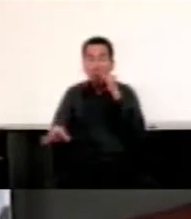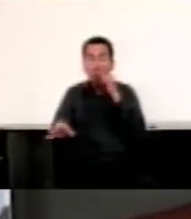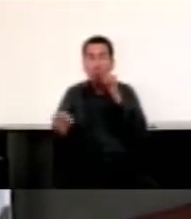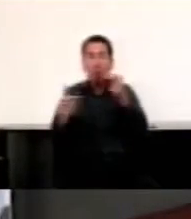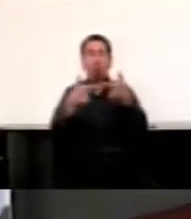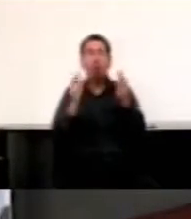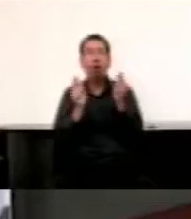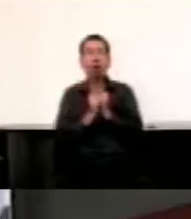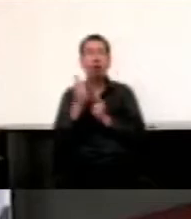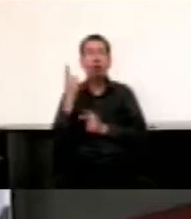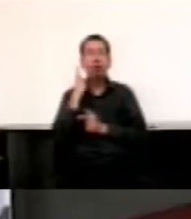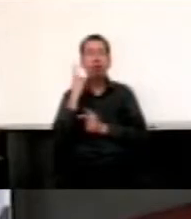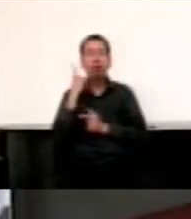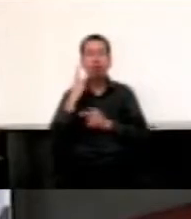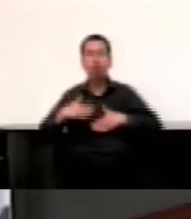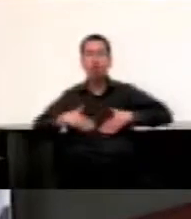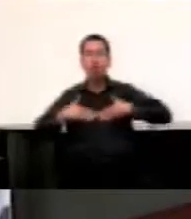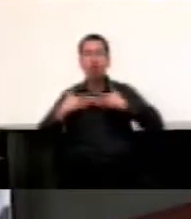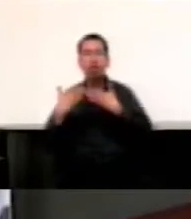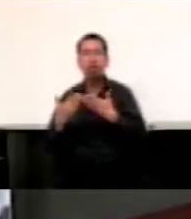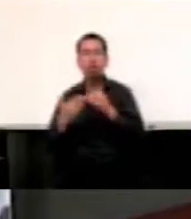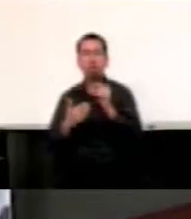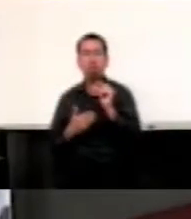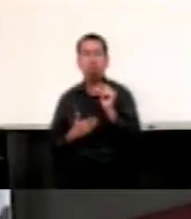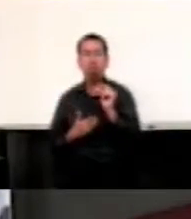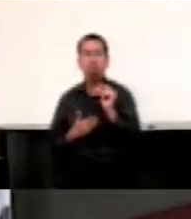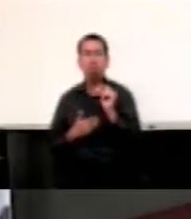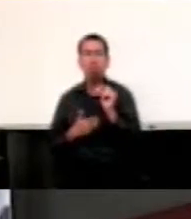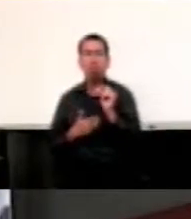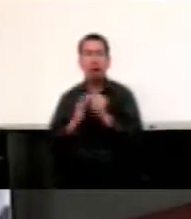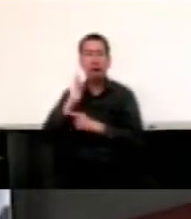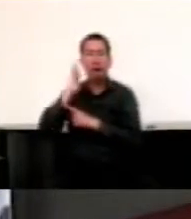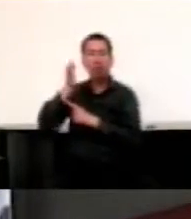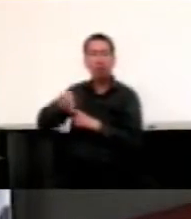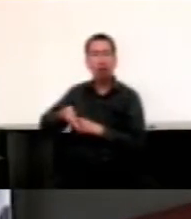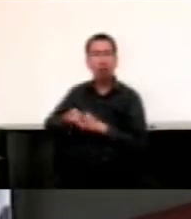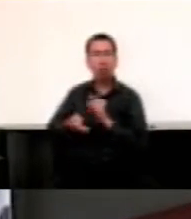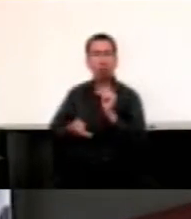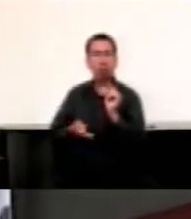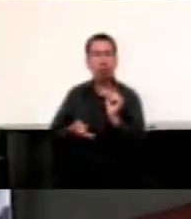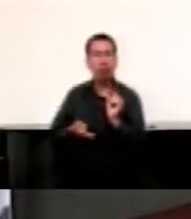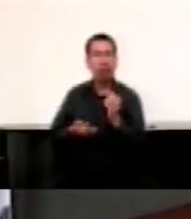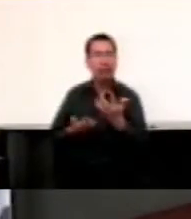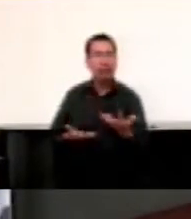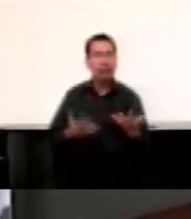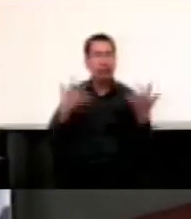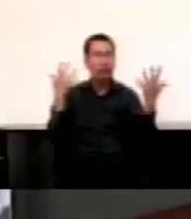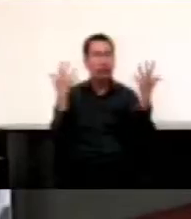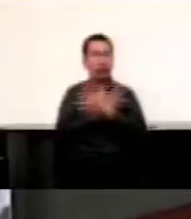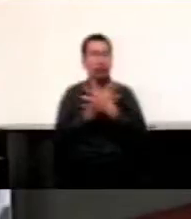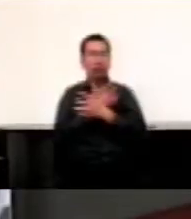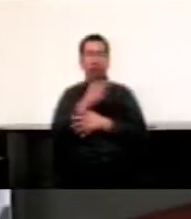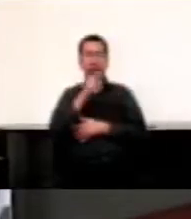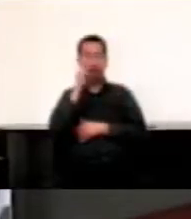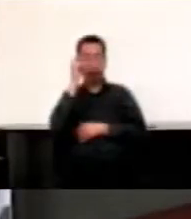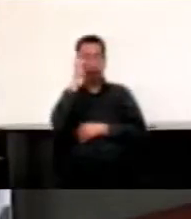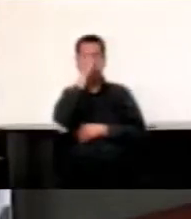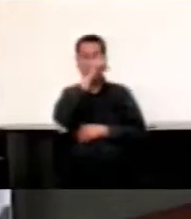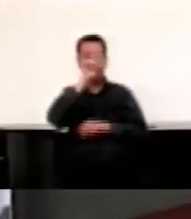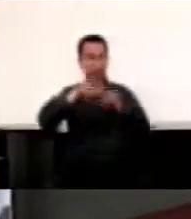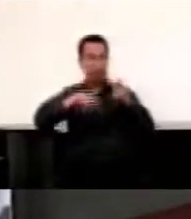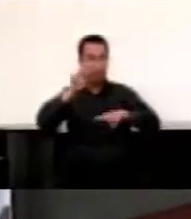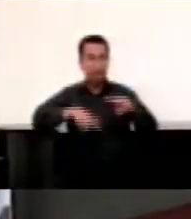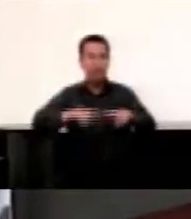partidos políticos. La verdad es que este dato es revelador y nos dice que